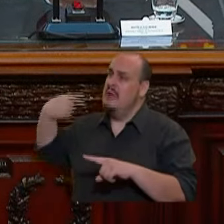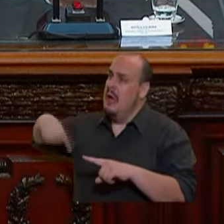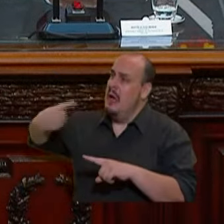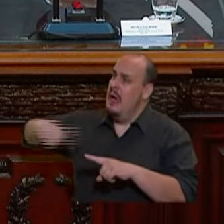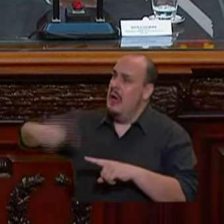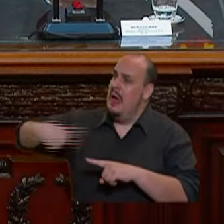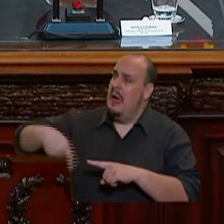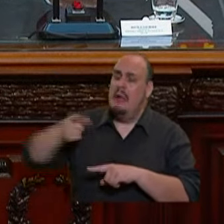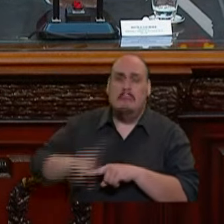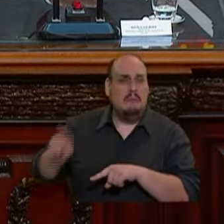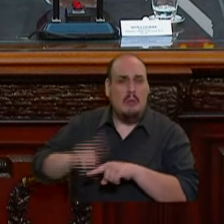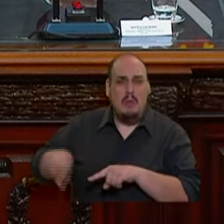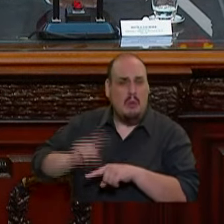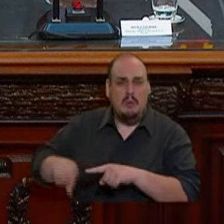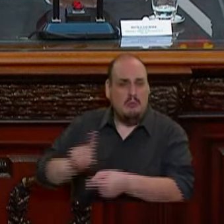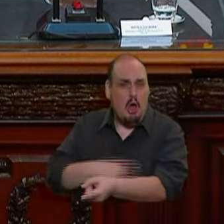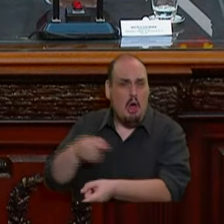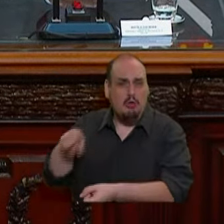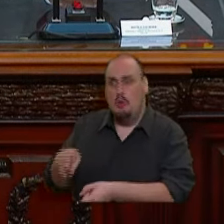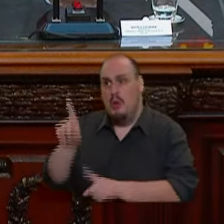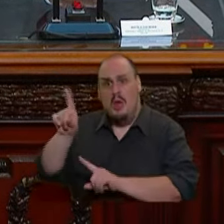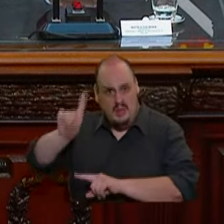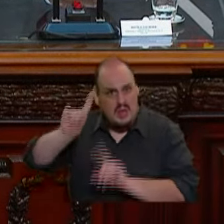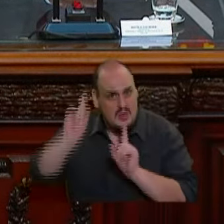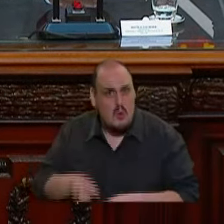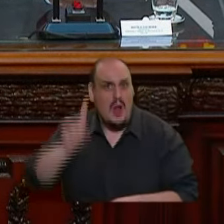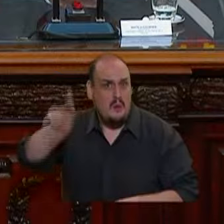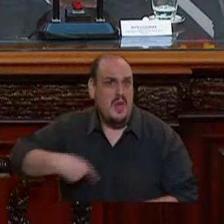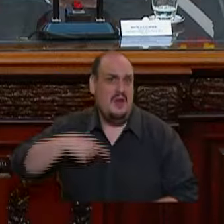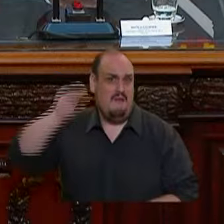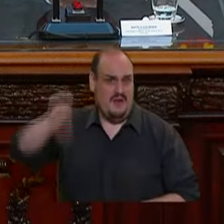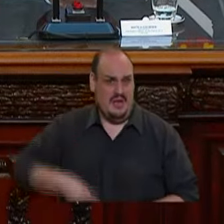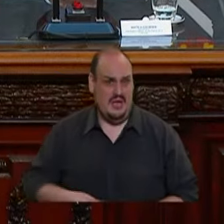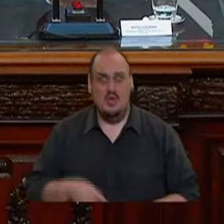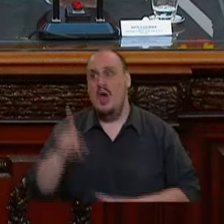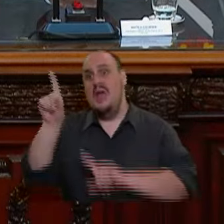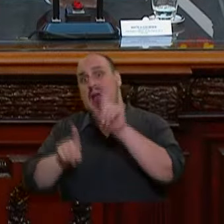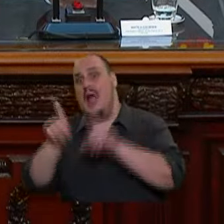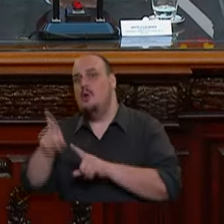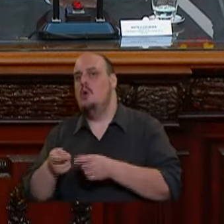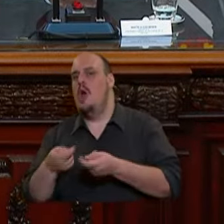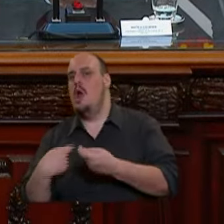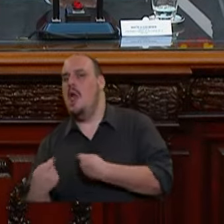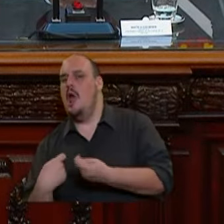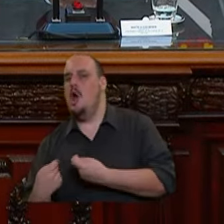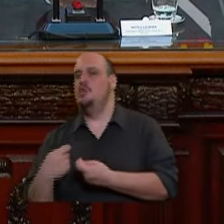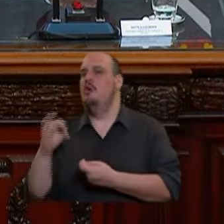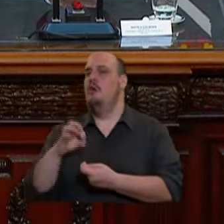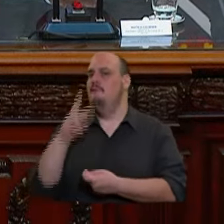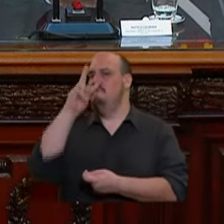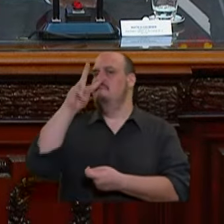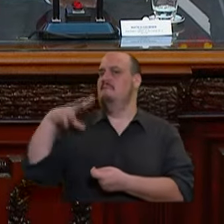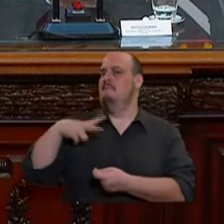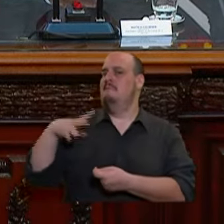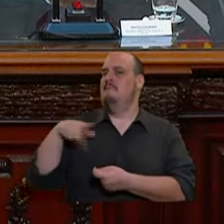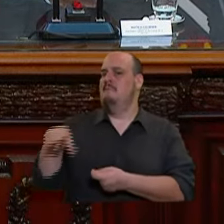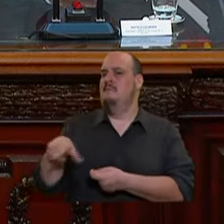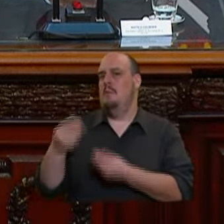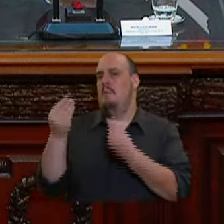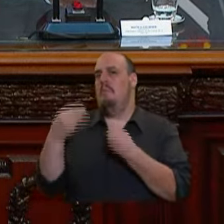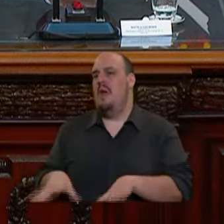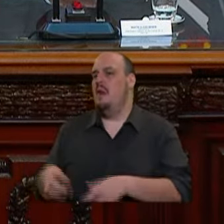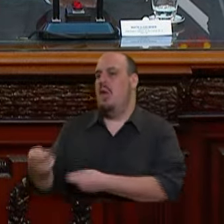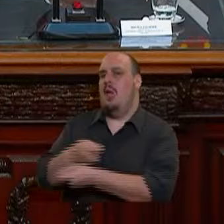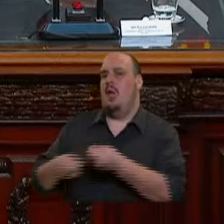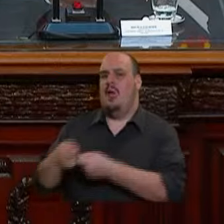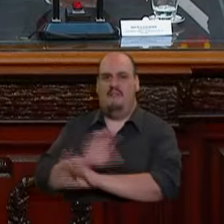solo han producido fracasos y otros que se resisten a perder sus privilegios, sus negocios o su comodidad. Esto nos deja de